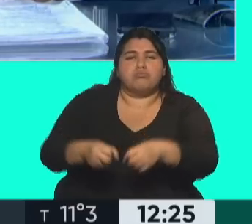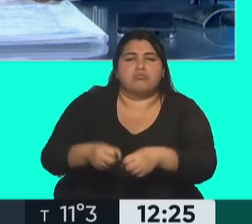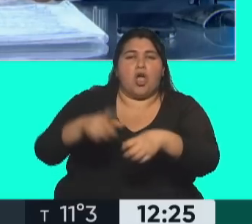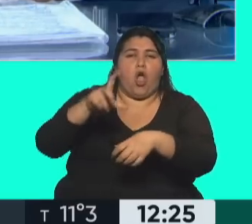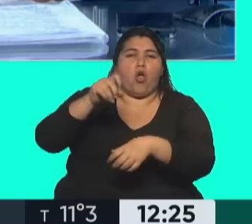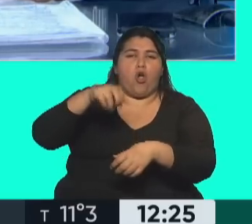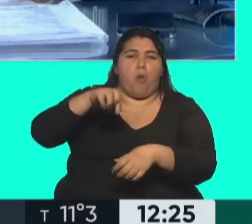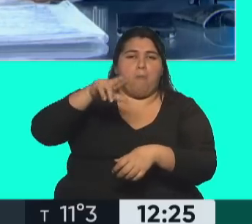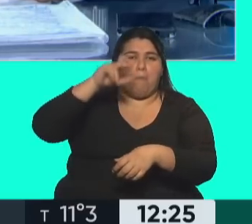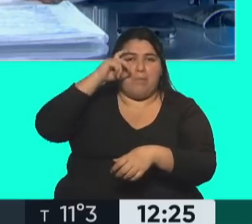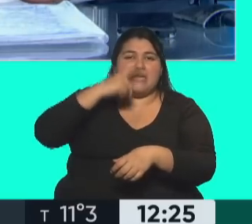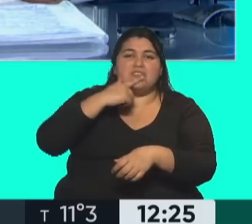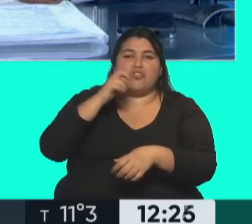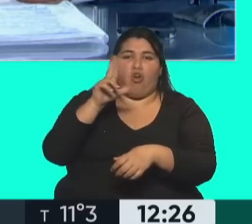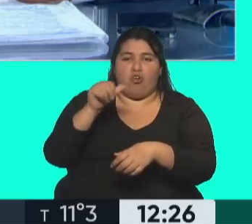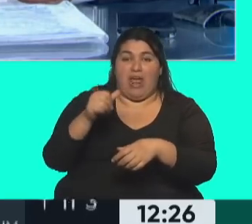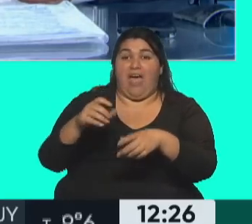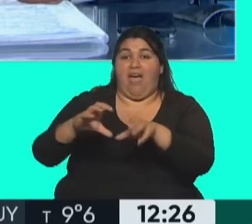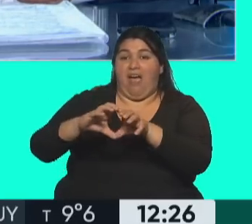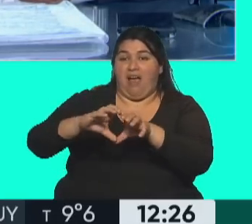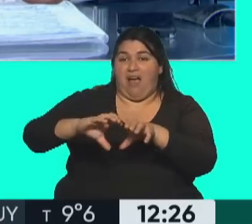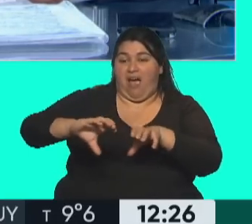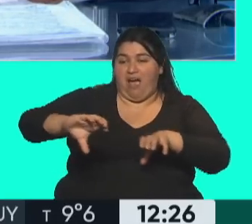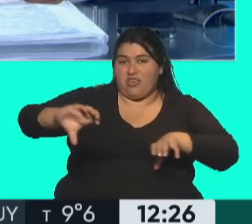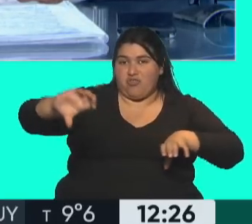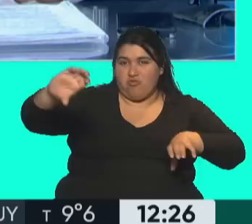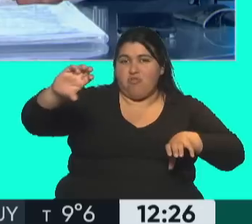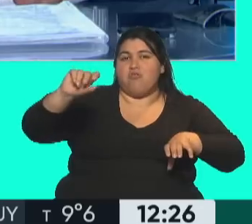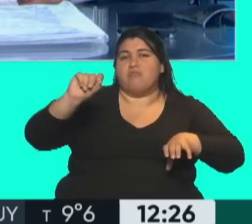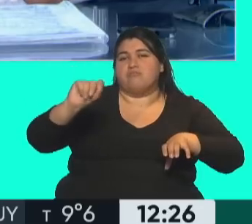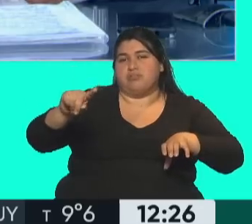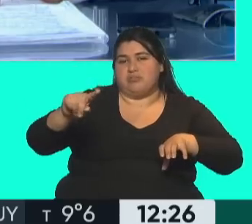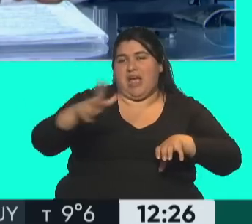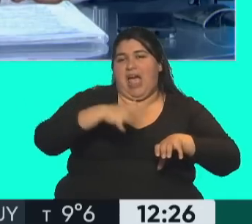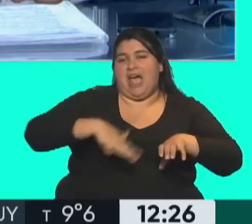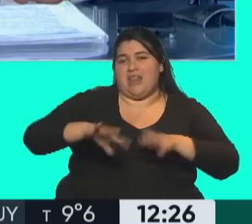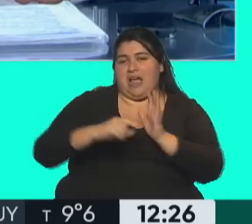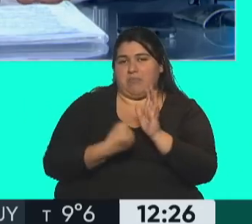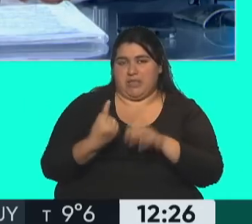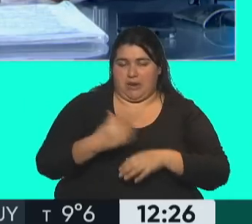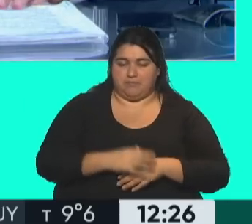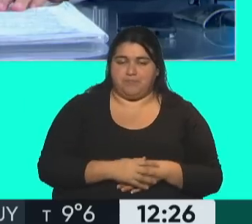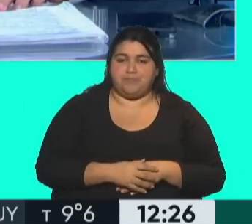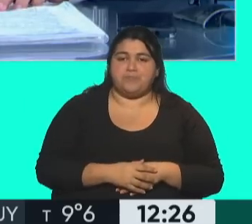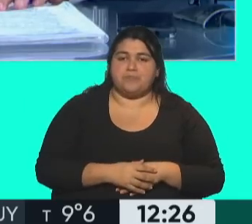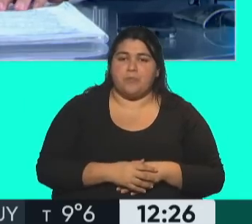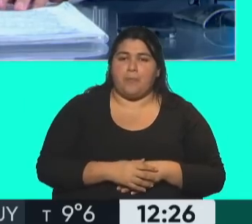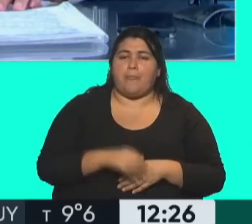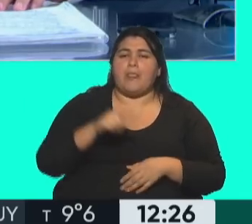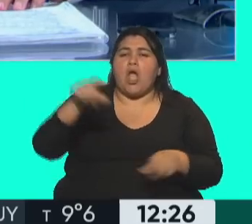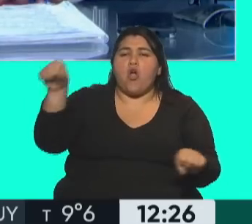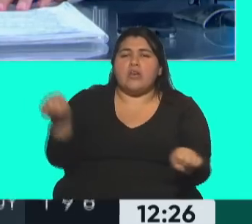recibe este caño asia por ejemplo el área metropolitana esto es de la conexión mercedes